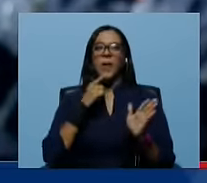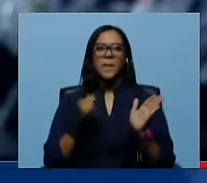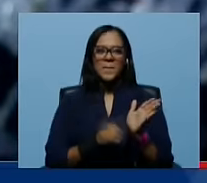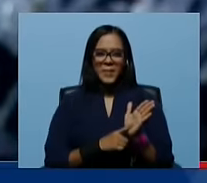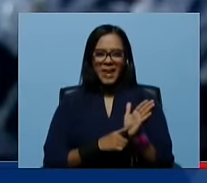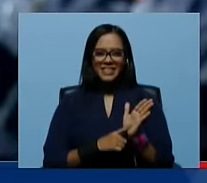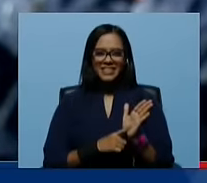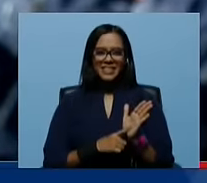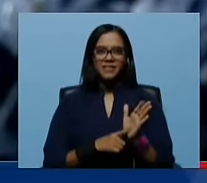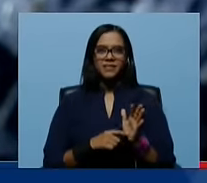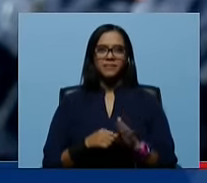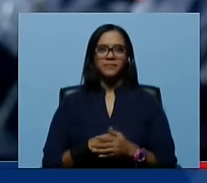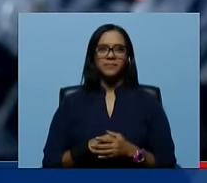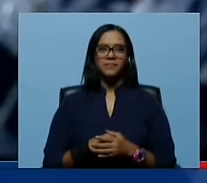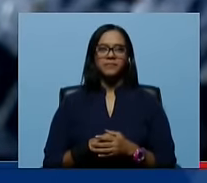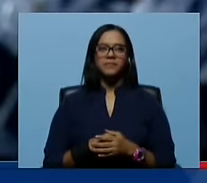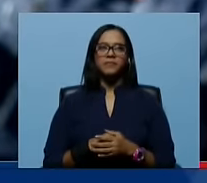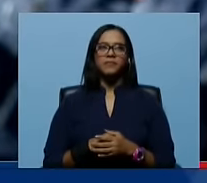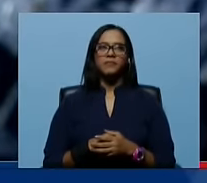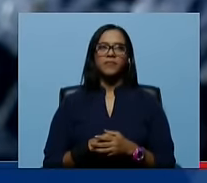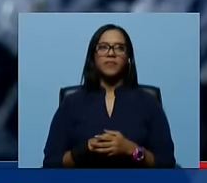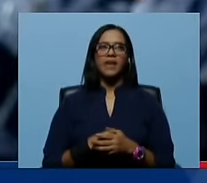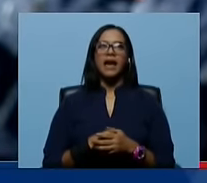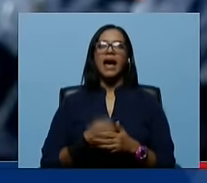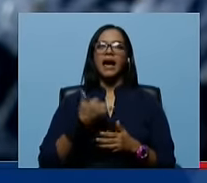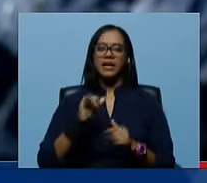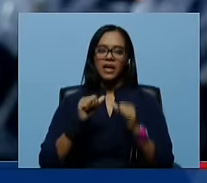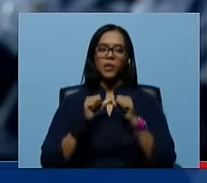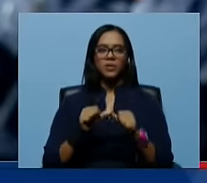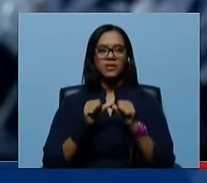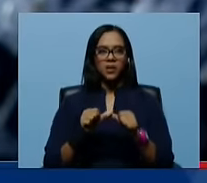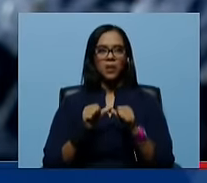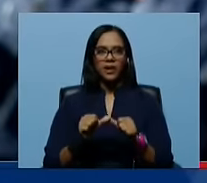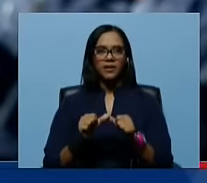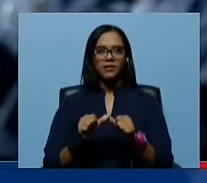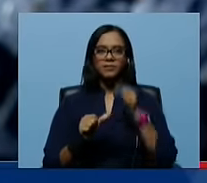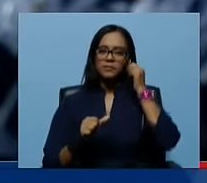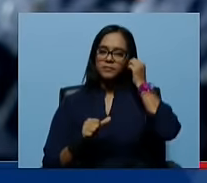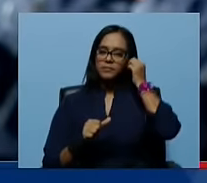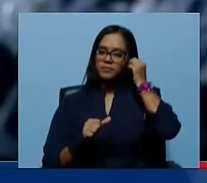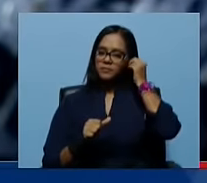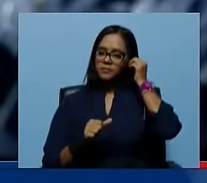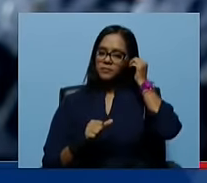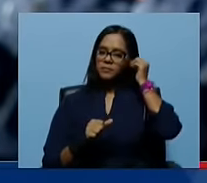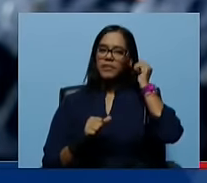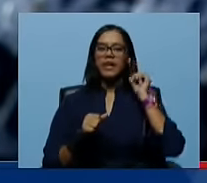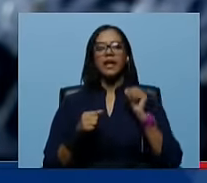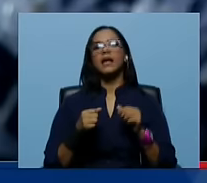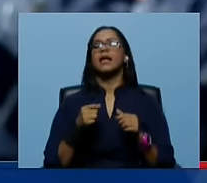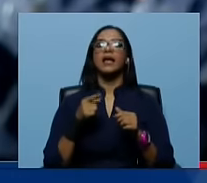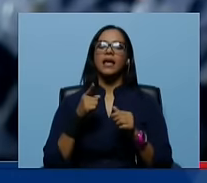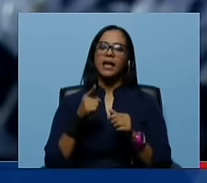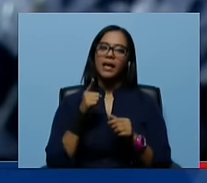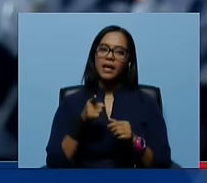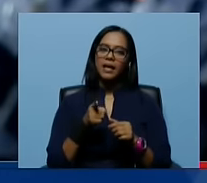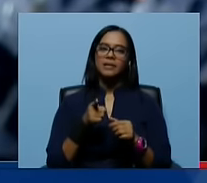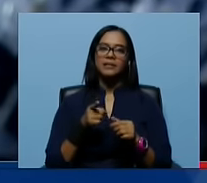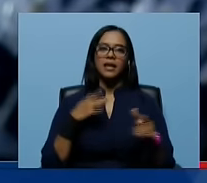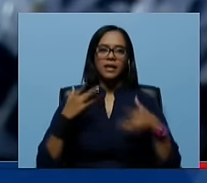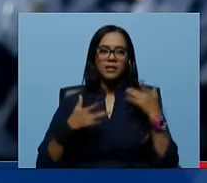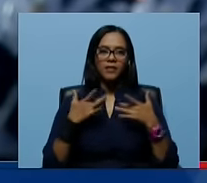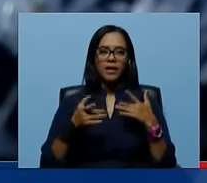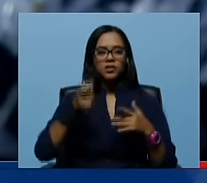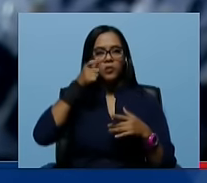¡Cúmplase! Y hay que continuar ese ritmo, Diosdado, de